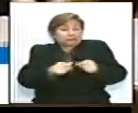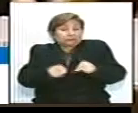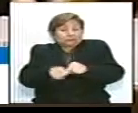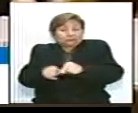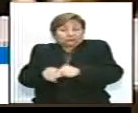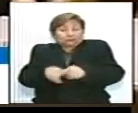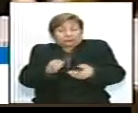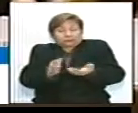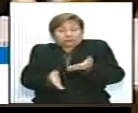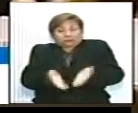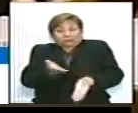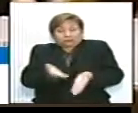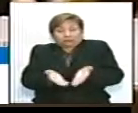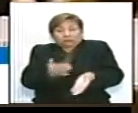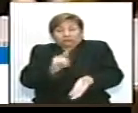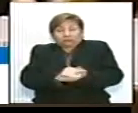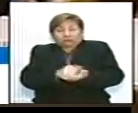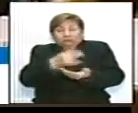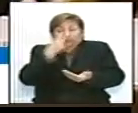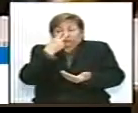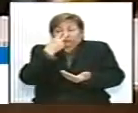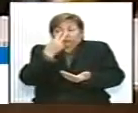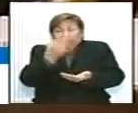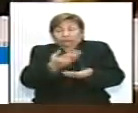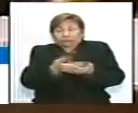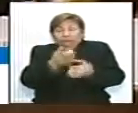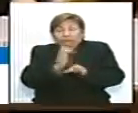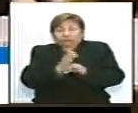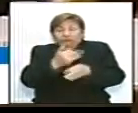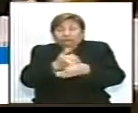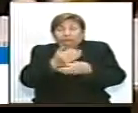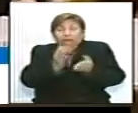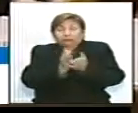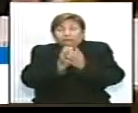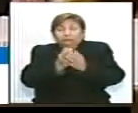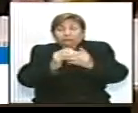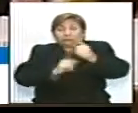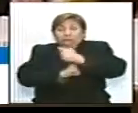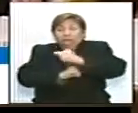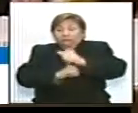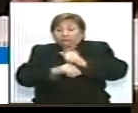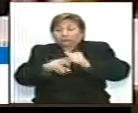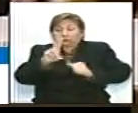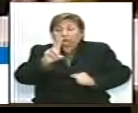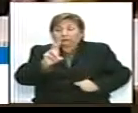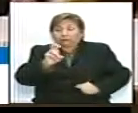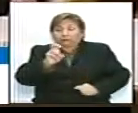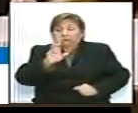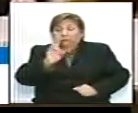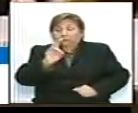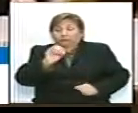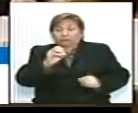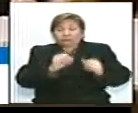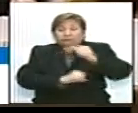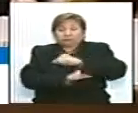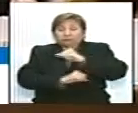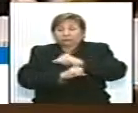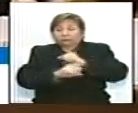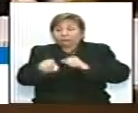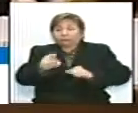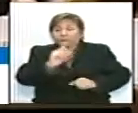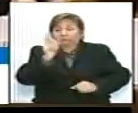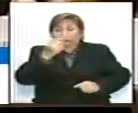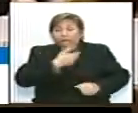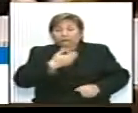temas más que habría que ver la forma, porque el OCE al final le impide a la Marina hacer los puentes. 270 puentes que ninguno se ha caído. No, señor, usted no puede porque usted